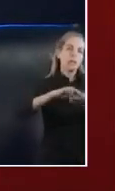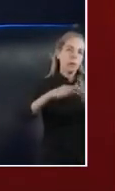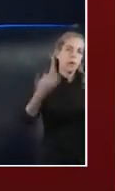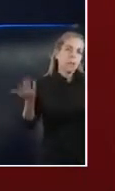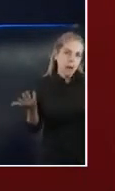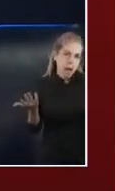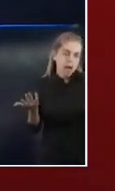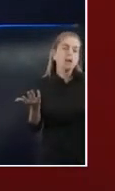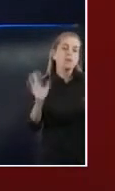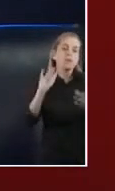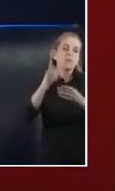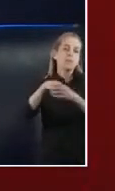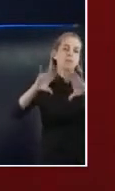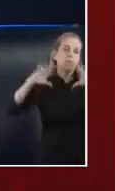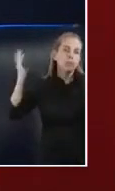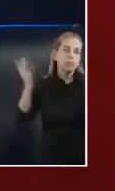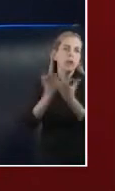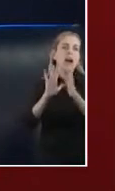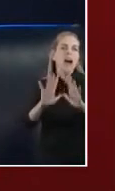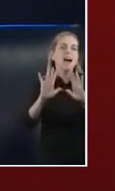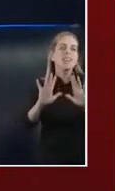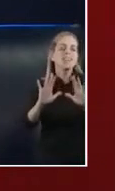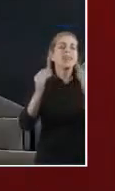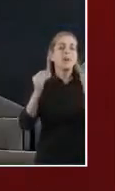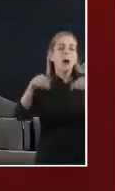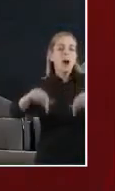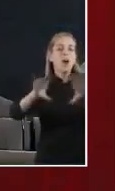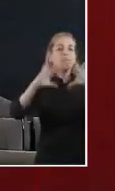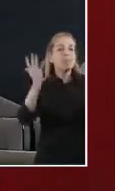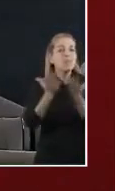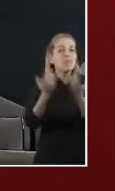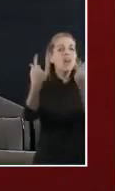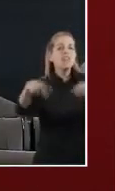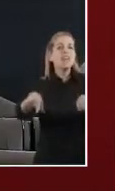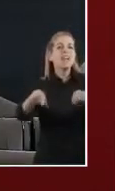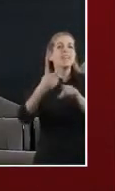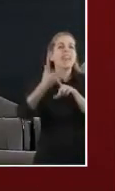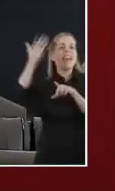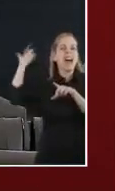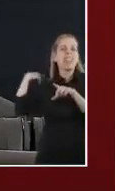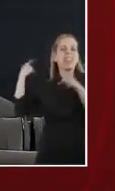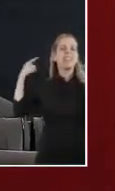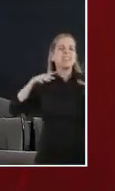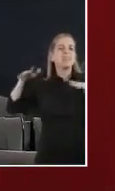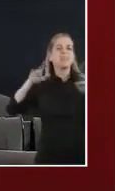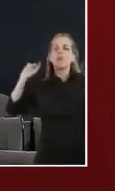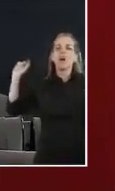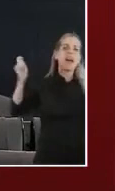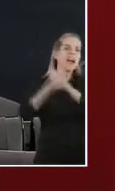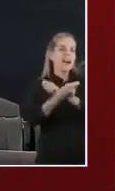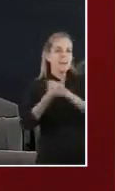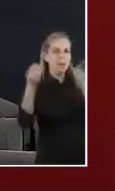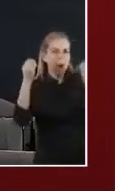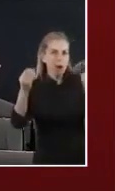problemas que estuvimos viendo hoy. Los problemas que vos viste hoy son eran dos, que no